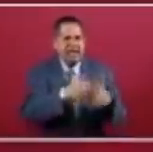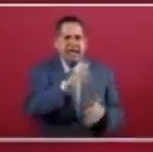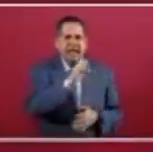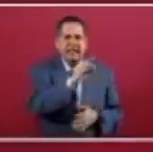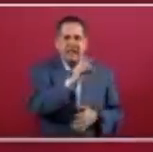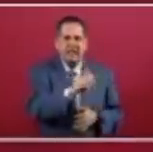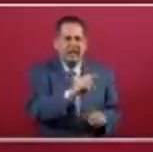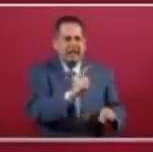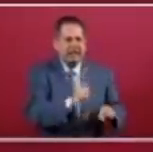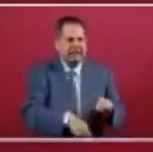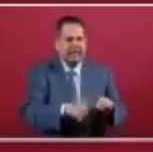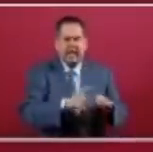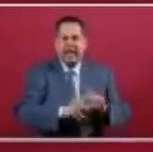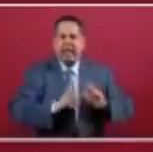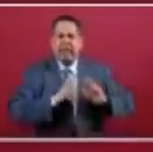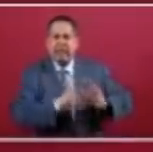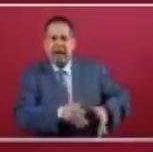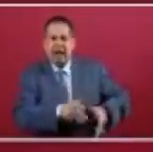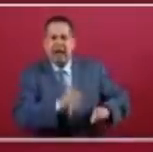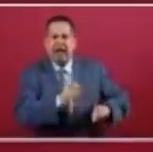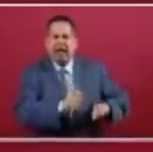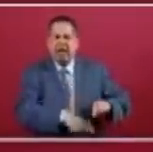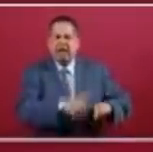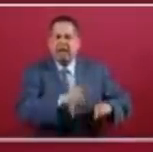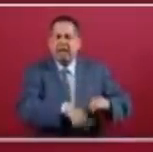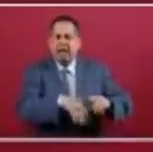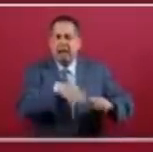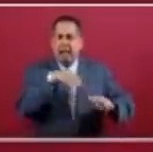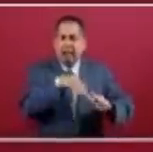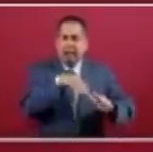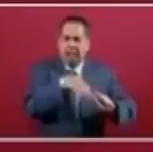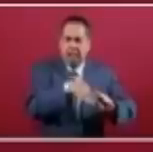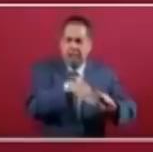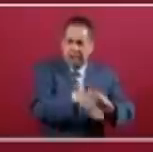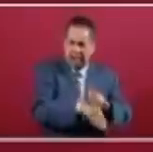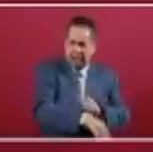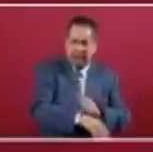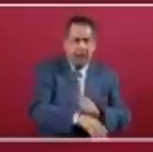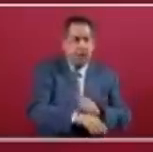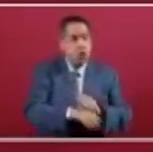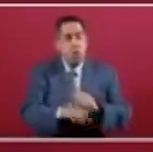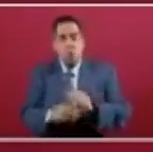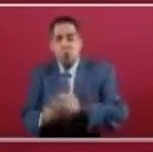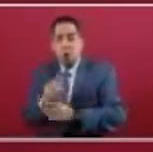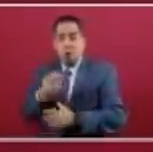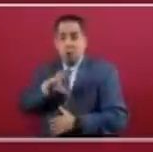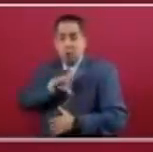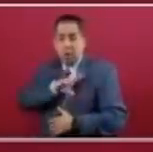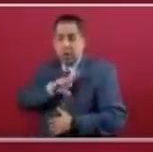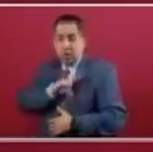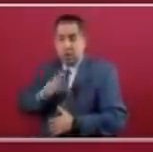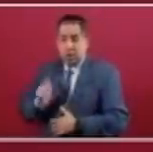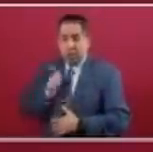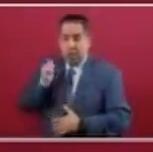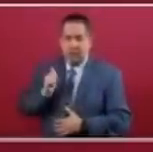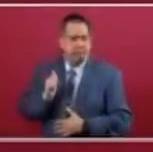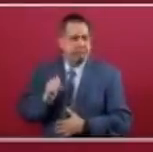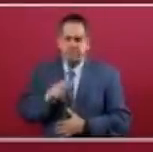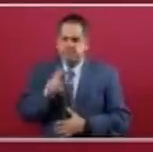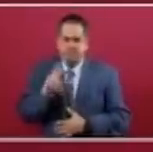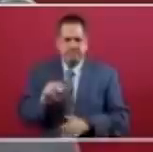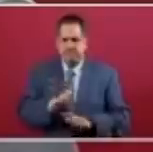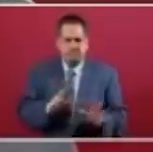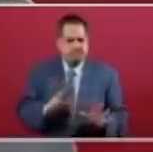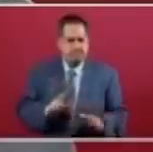Comisión Federal de Electricidad para que las empresas particulares se apoderen del mercado